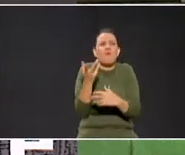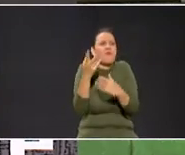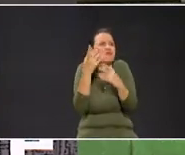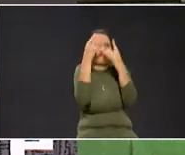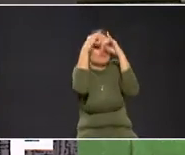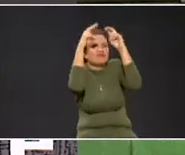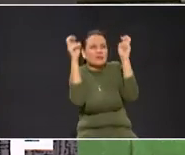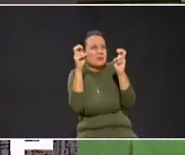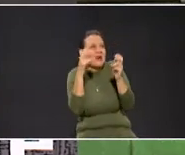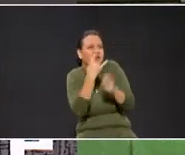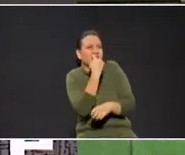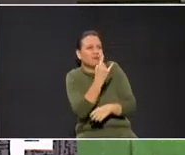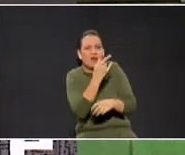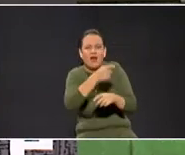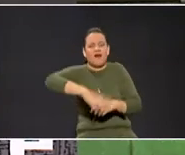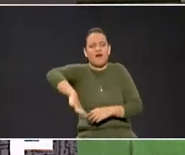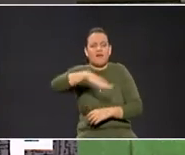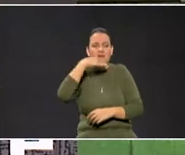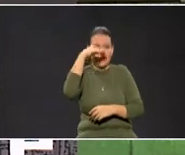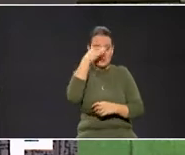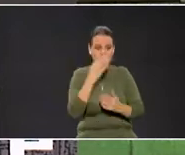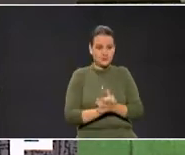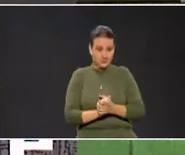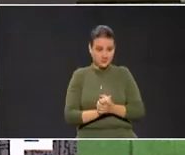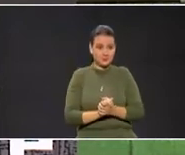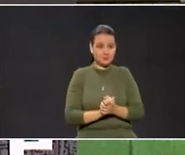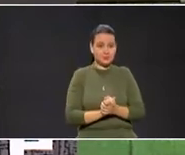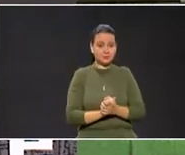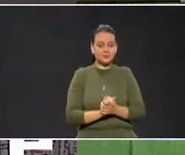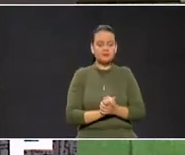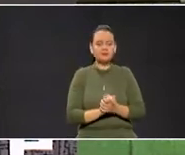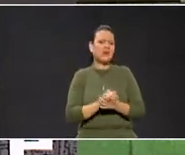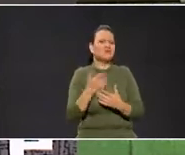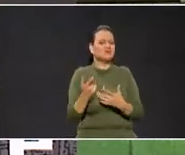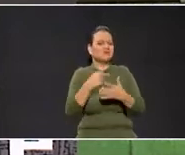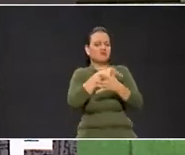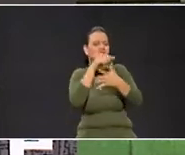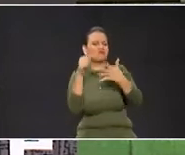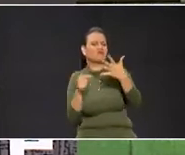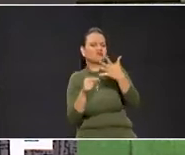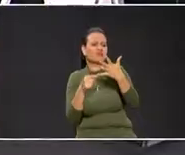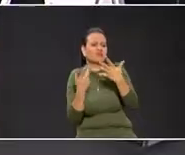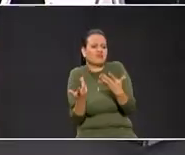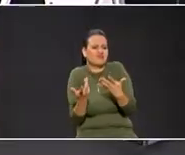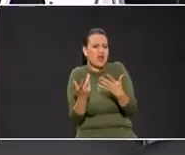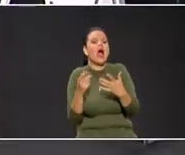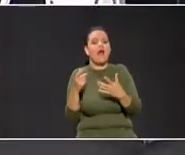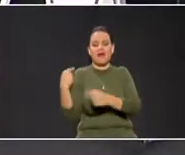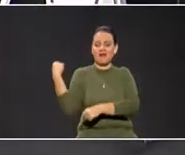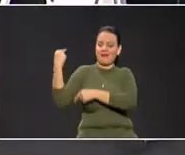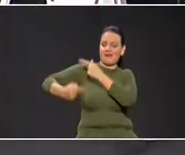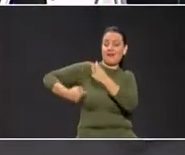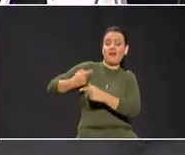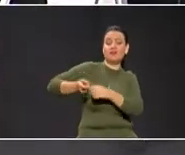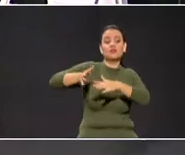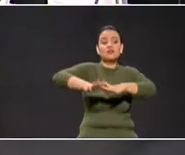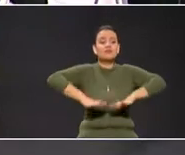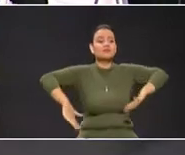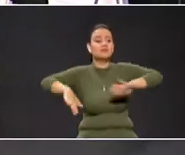vamos pues a iniciar con un primer bloque en el que vamos a hablar sobre desarrollo de ciudad específicamente qué